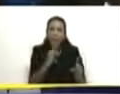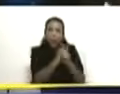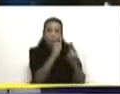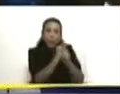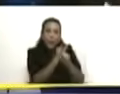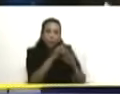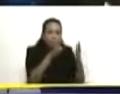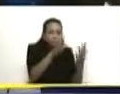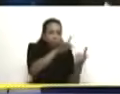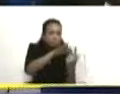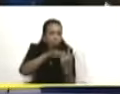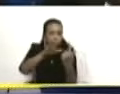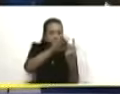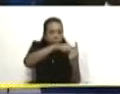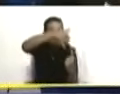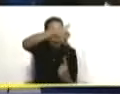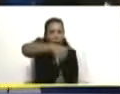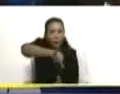sociales.